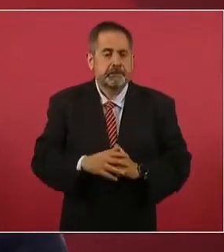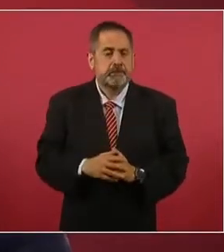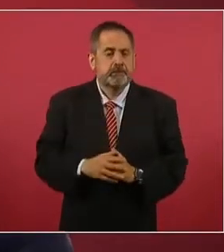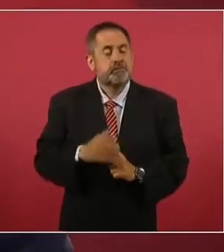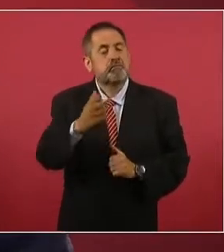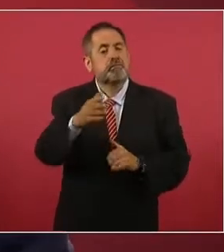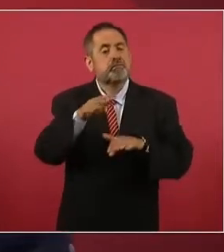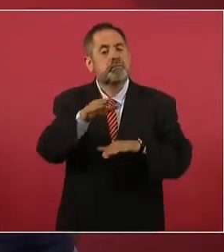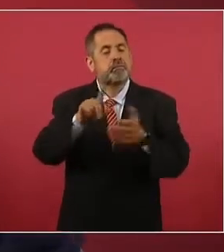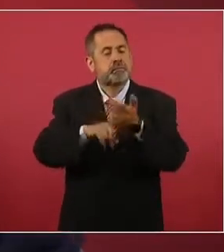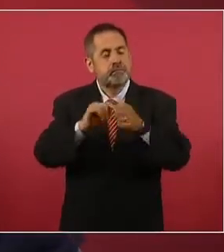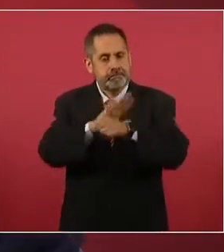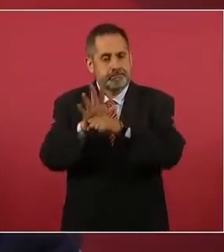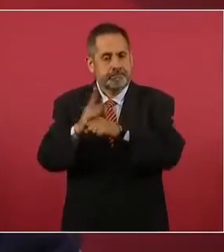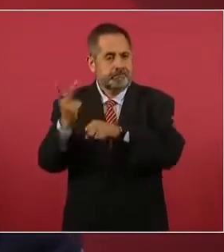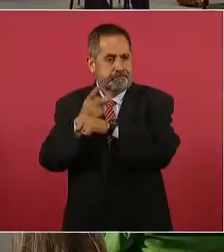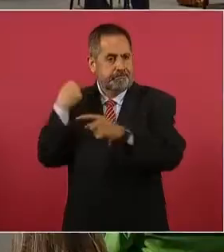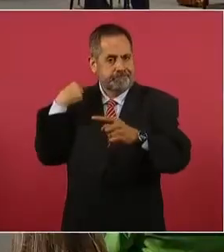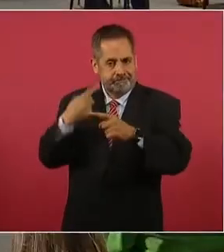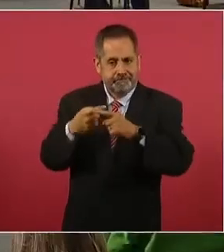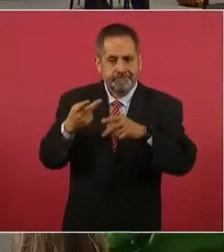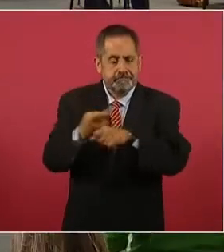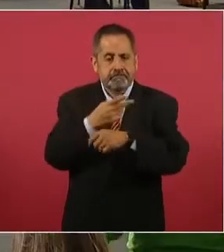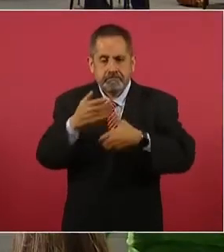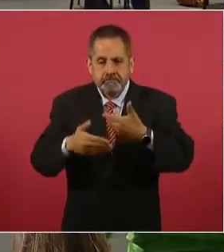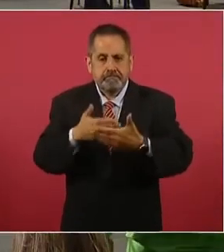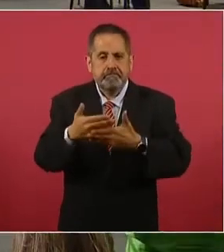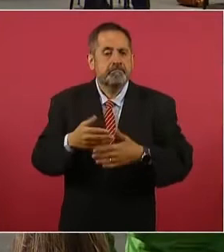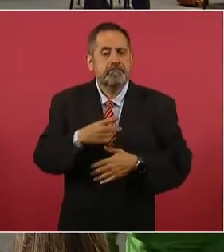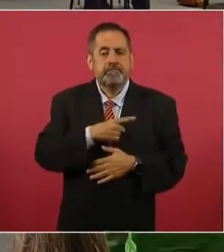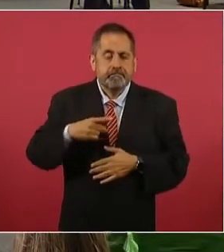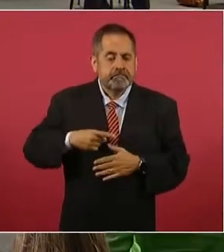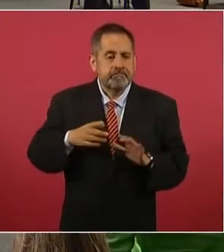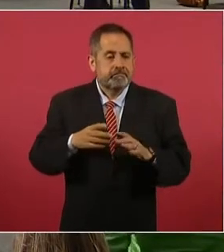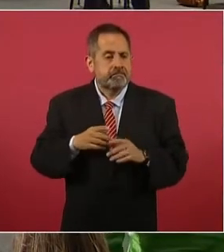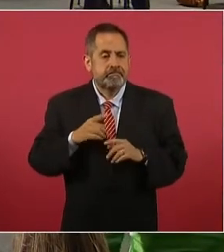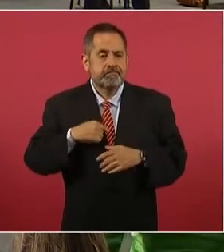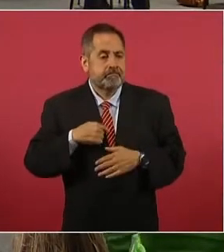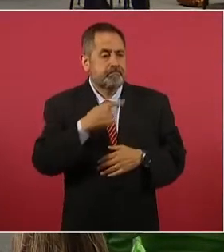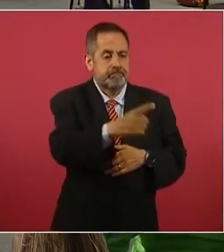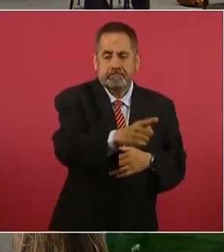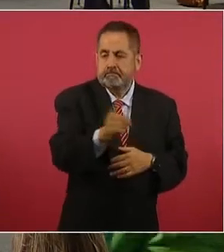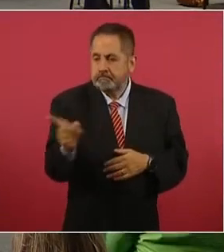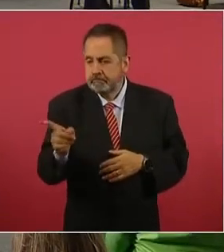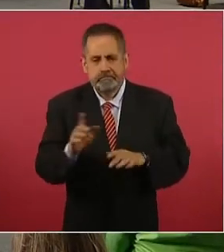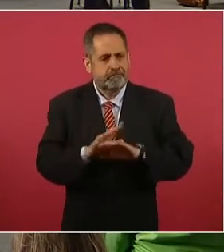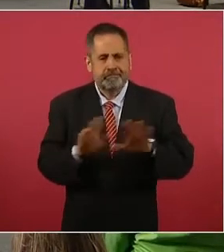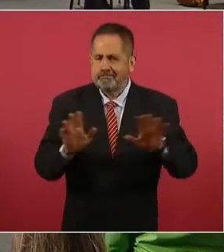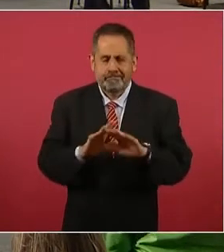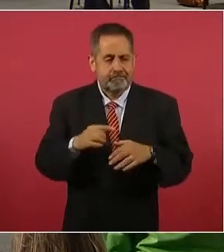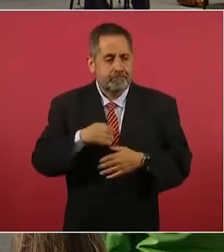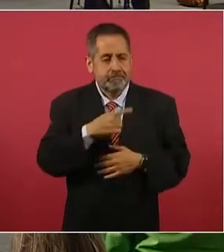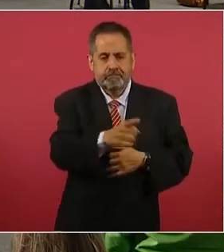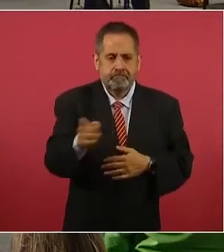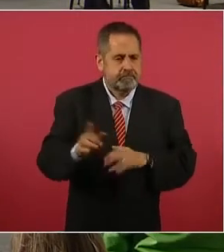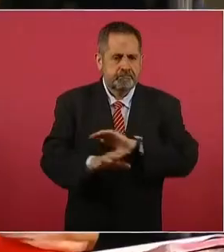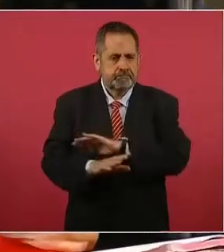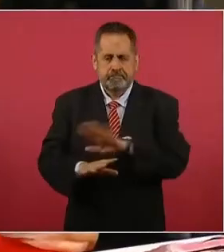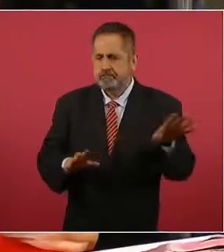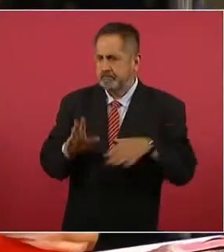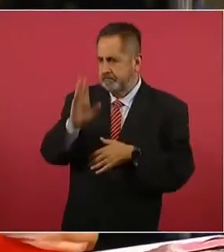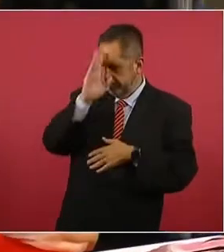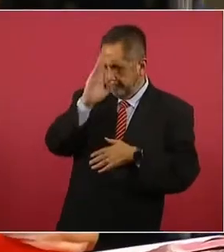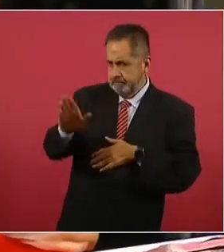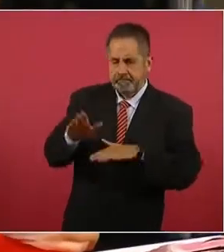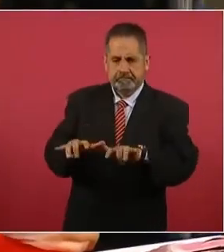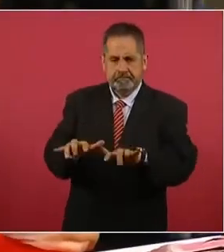pandemia quizá, es que muchas cosas tienen que evitarse los intermediarios y que se pueden hacer ya en línea, y para eso no se